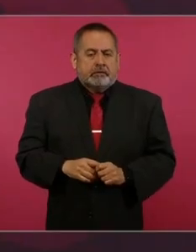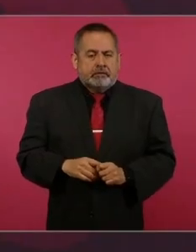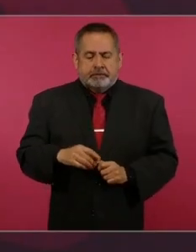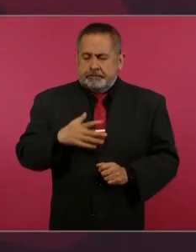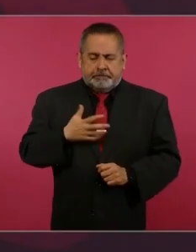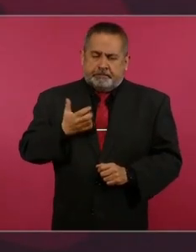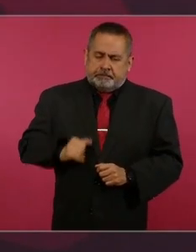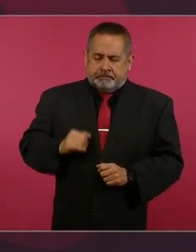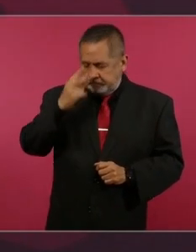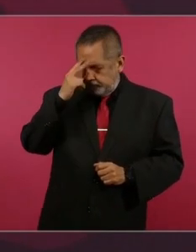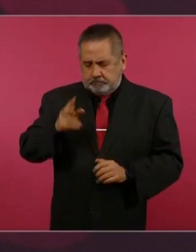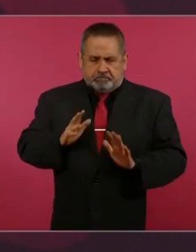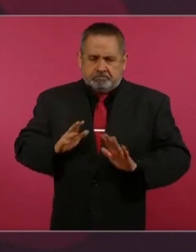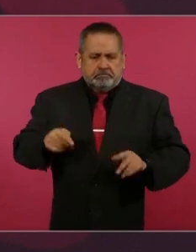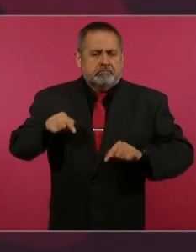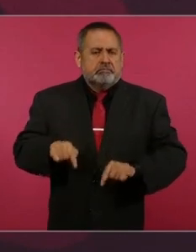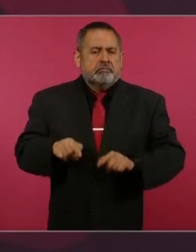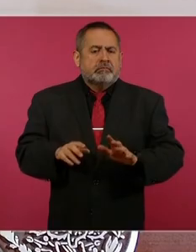postura.